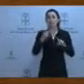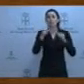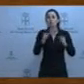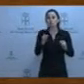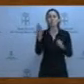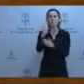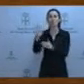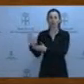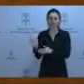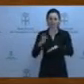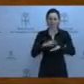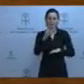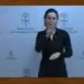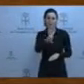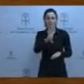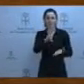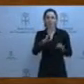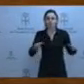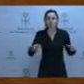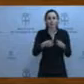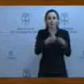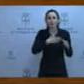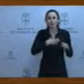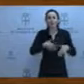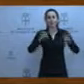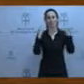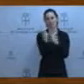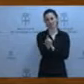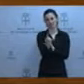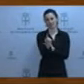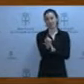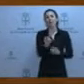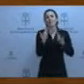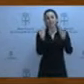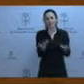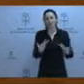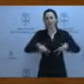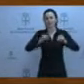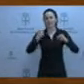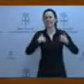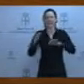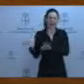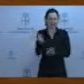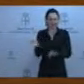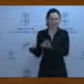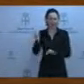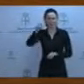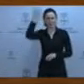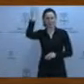al menos a nuestro partido, ninguna. Señoría, así que ya concluyo.